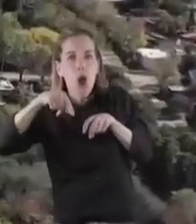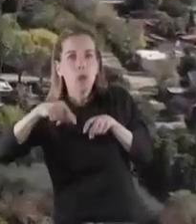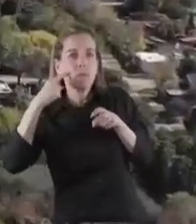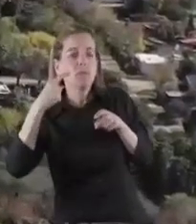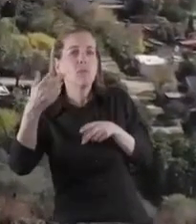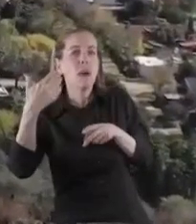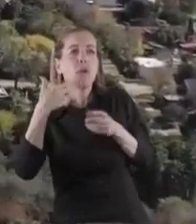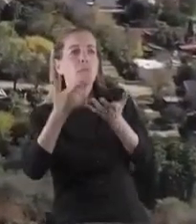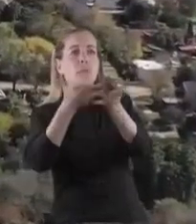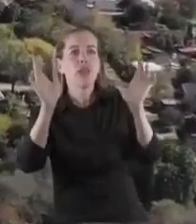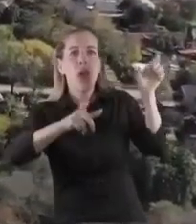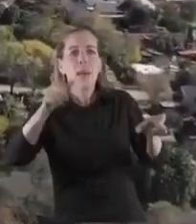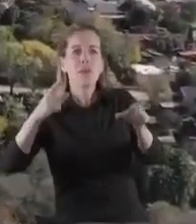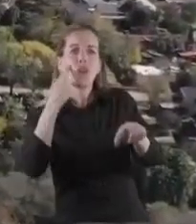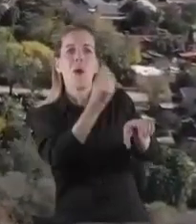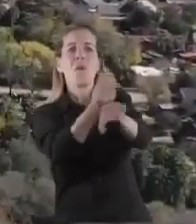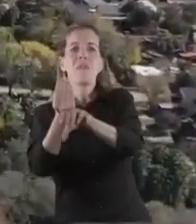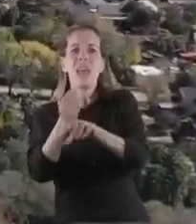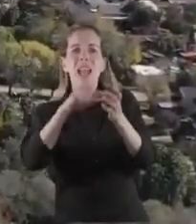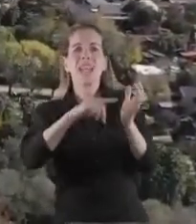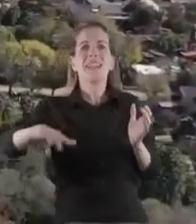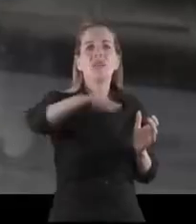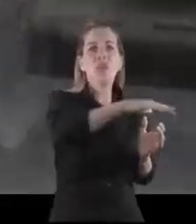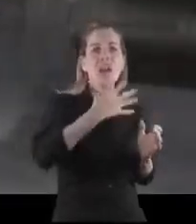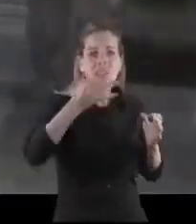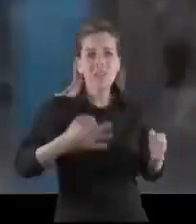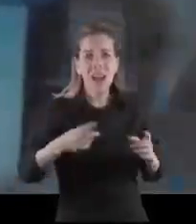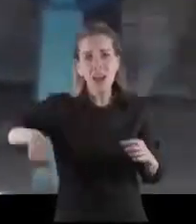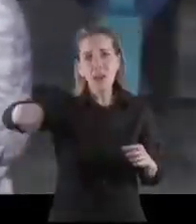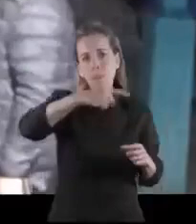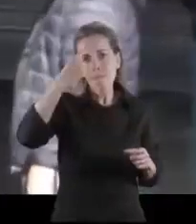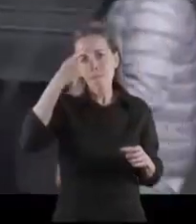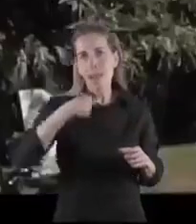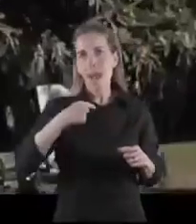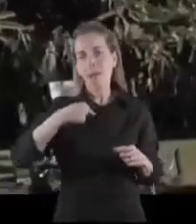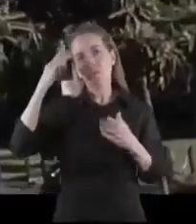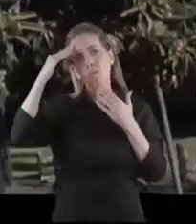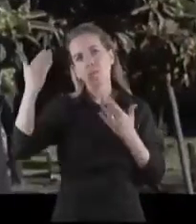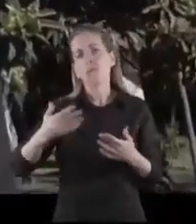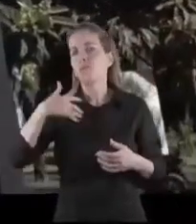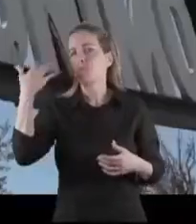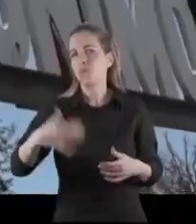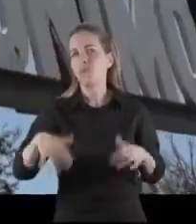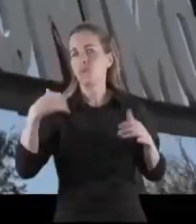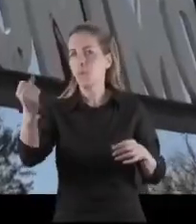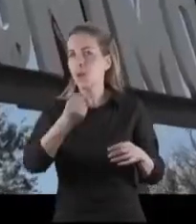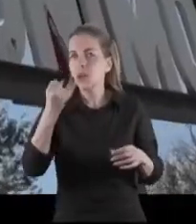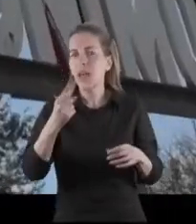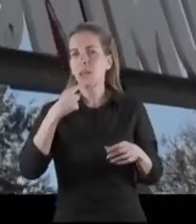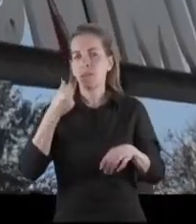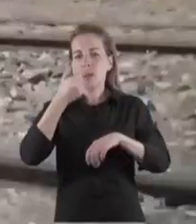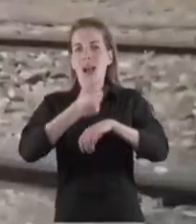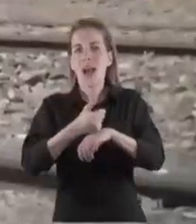cañada de gómez crean que para mí es un recuerdo inmenso y me siento en el lugar histórico privilegiado